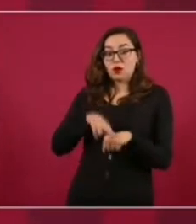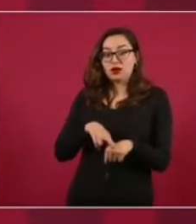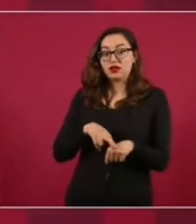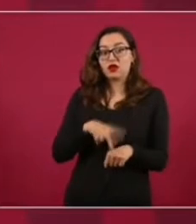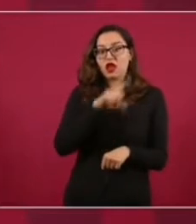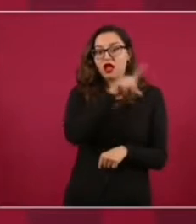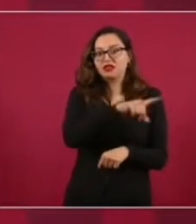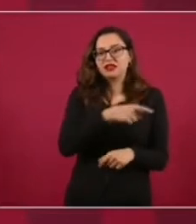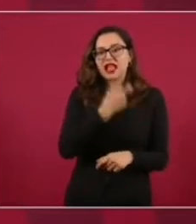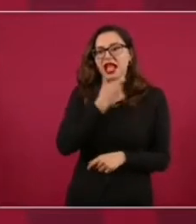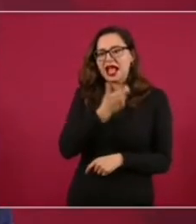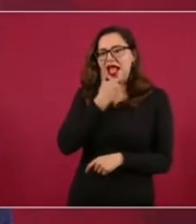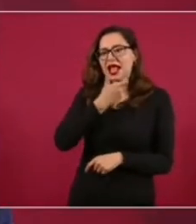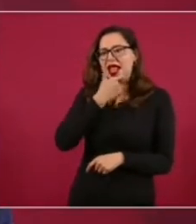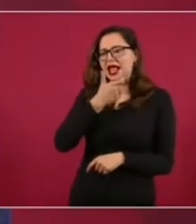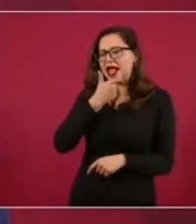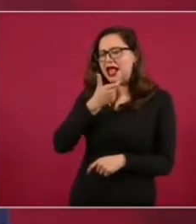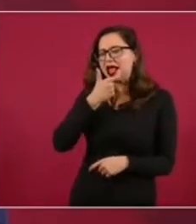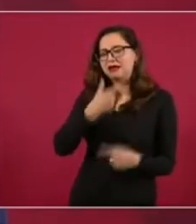él se burlaba